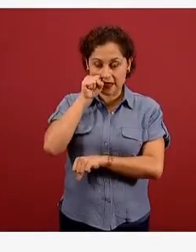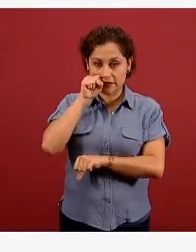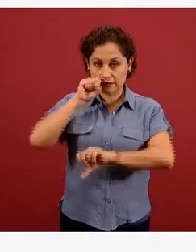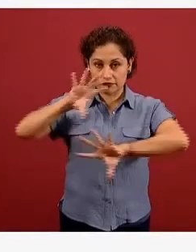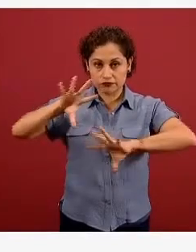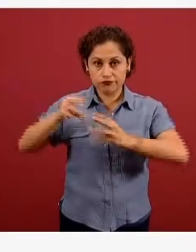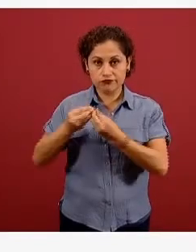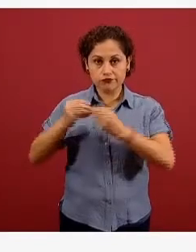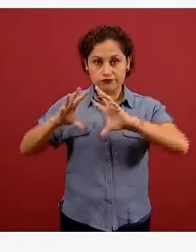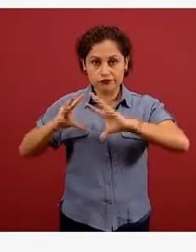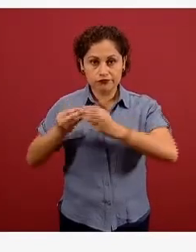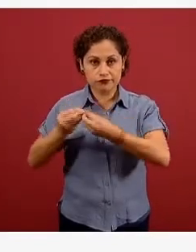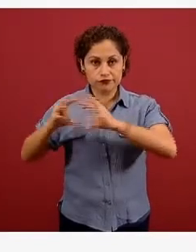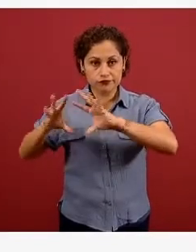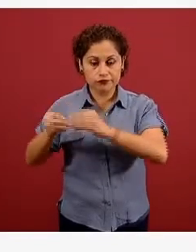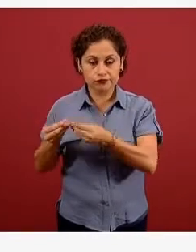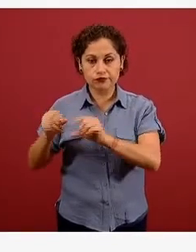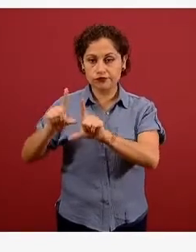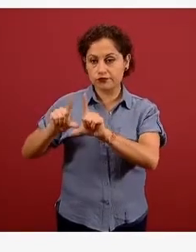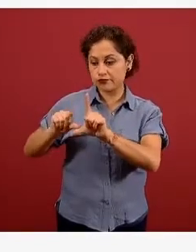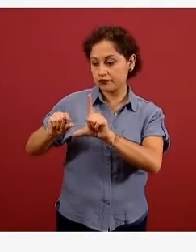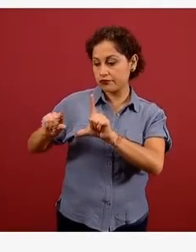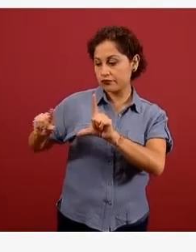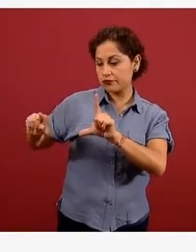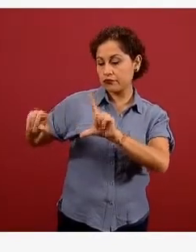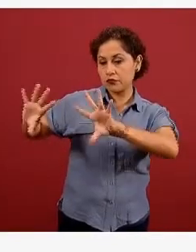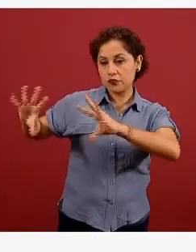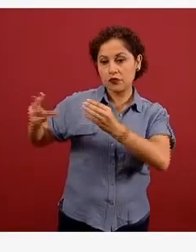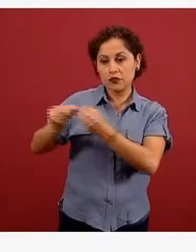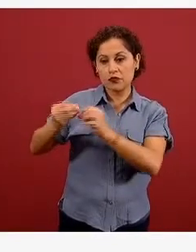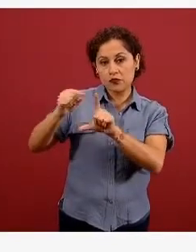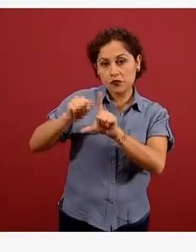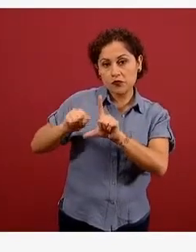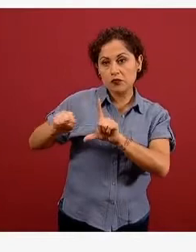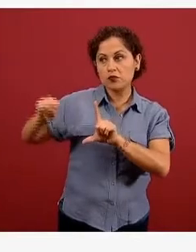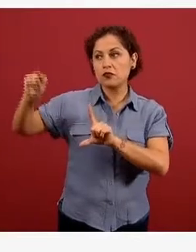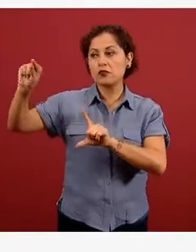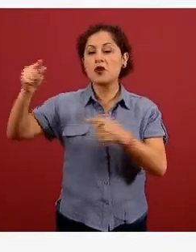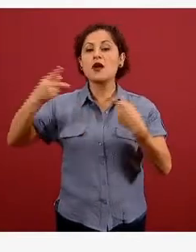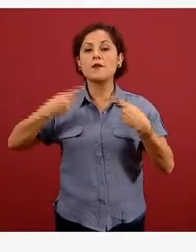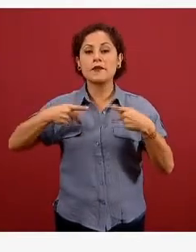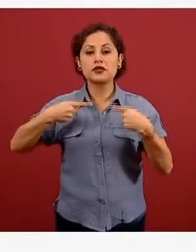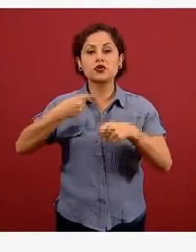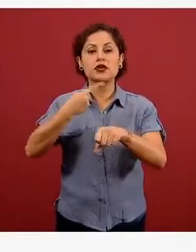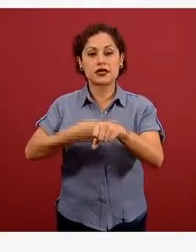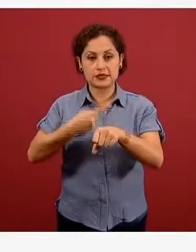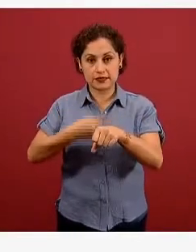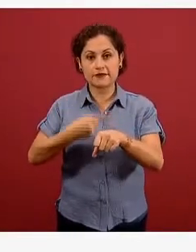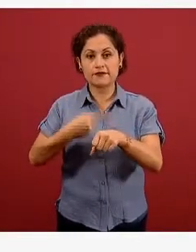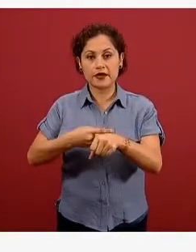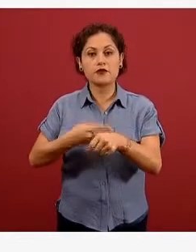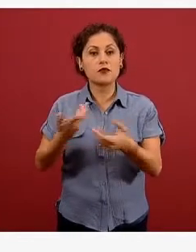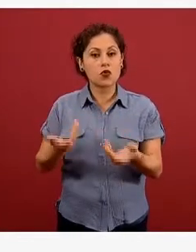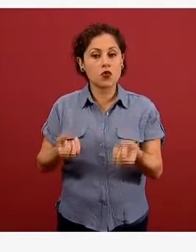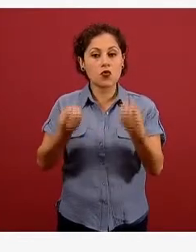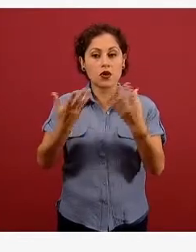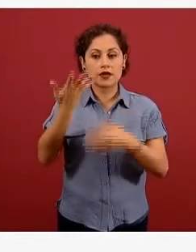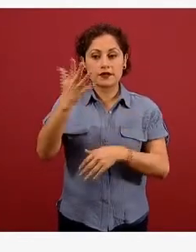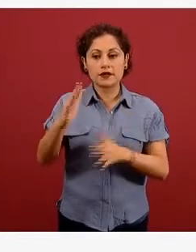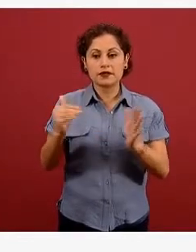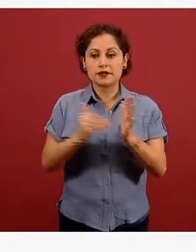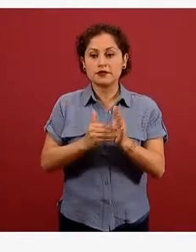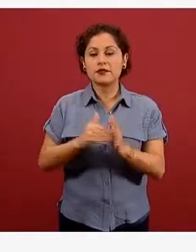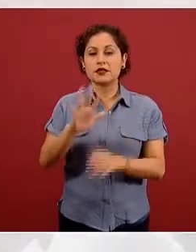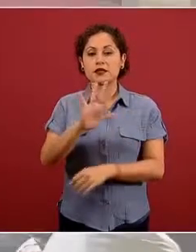sumando y van configurando esta curva con esta suma de casos confirmados acumulados de